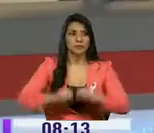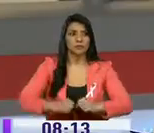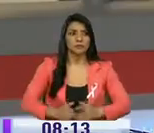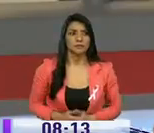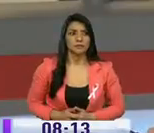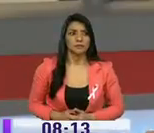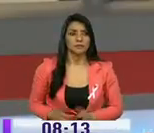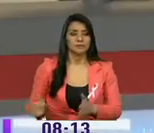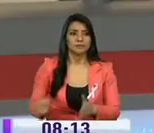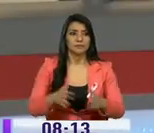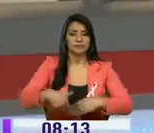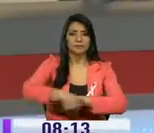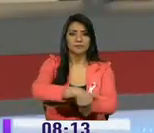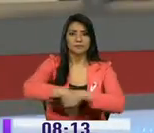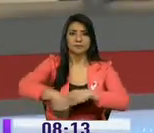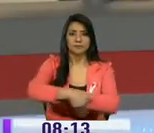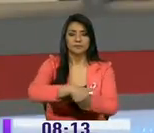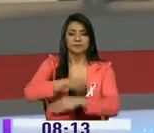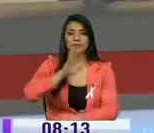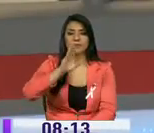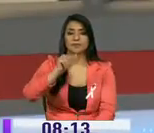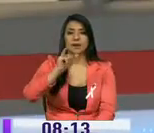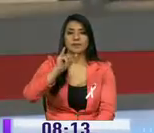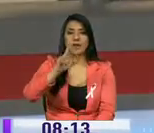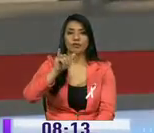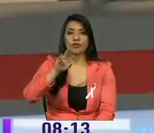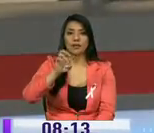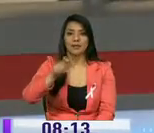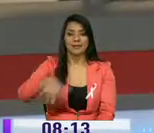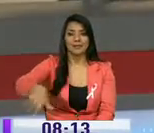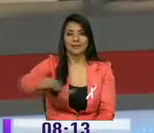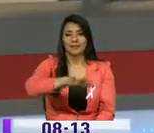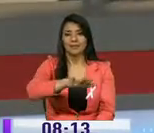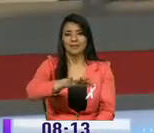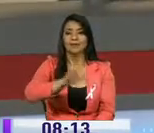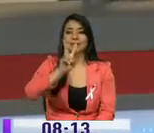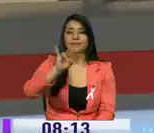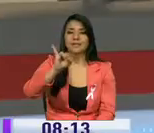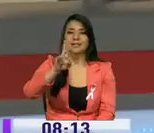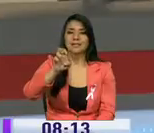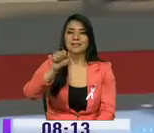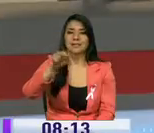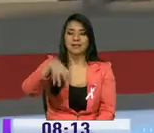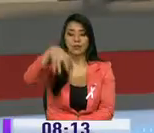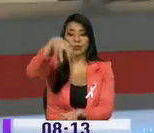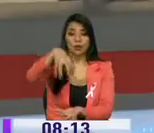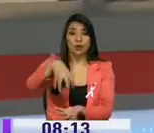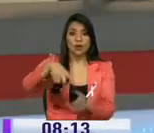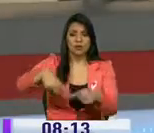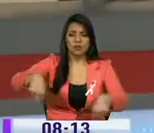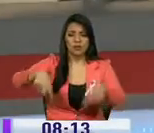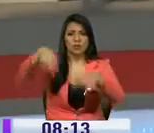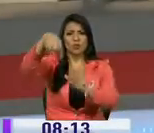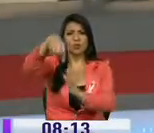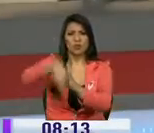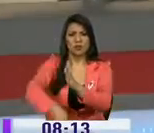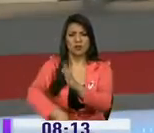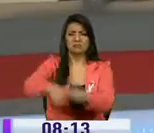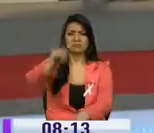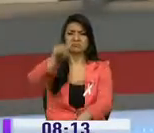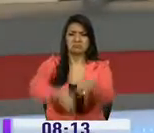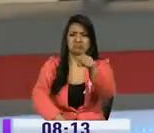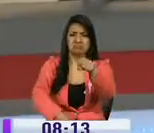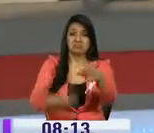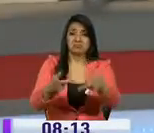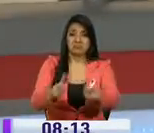Y en esquina de las calles Valladolid, en el sector de la Vicentina, existe un hueco enorme que ha dañado